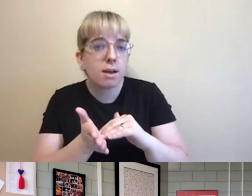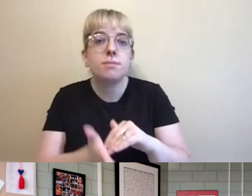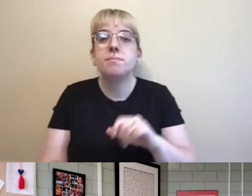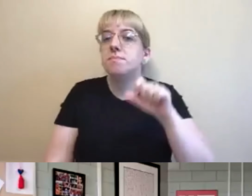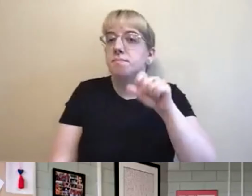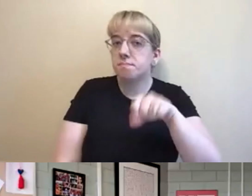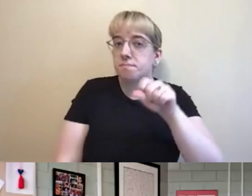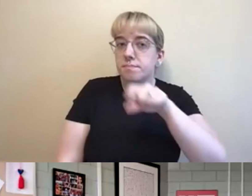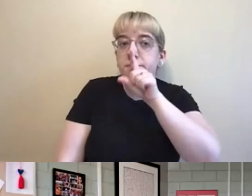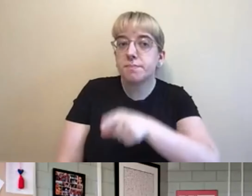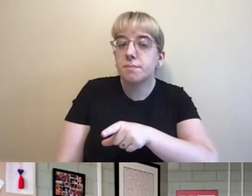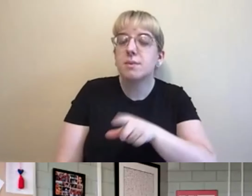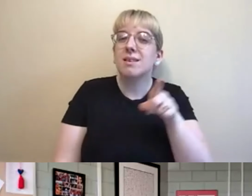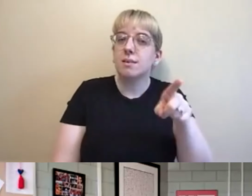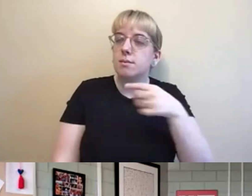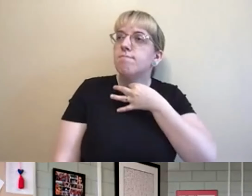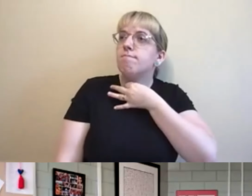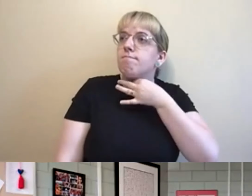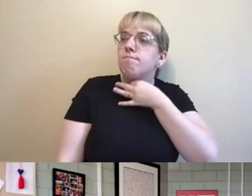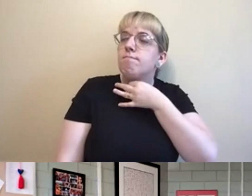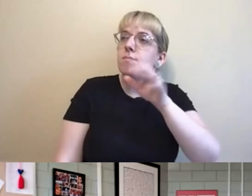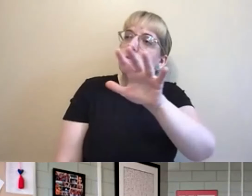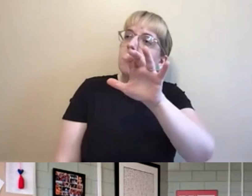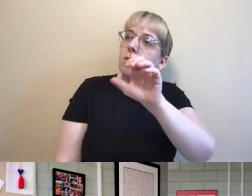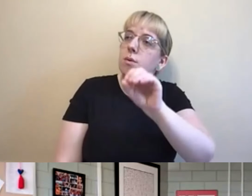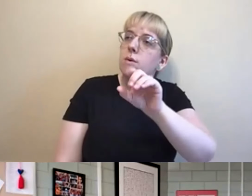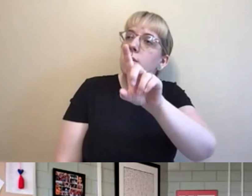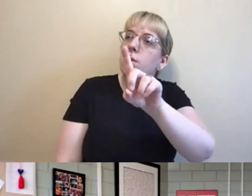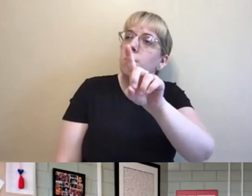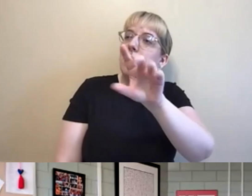Van a repetir la pregunta.